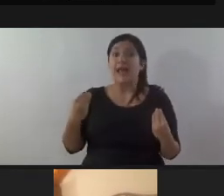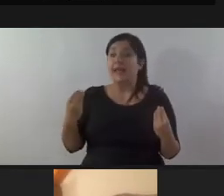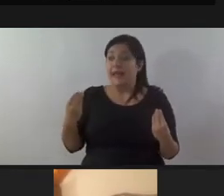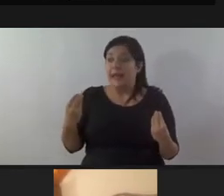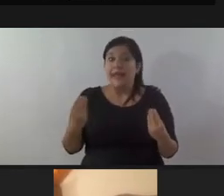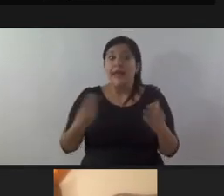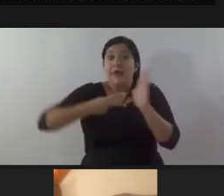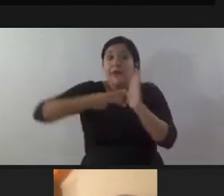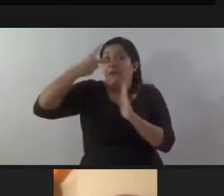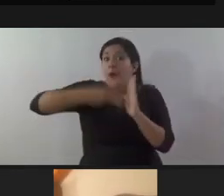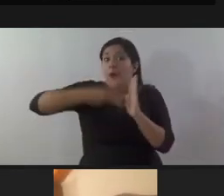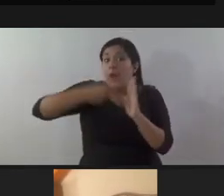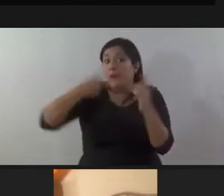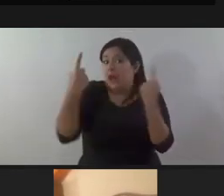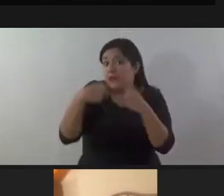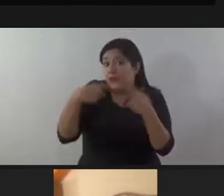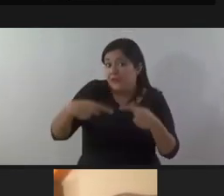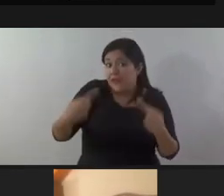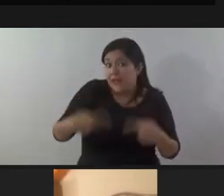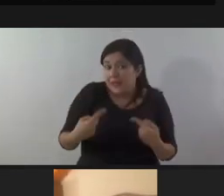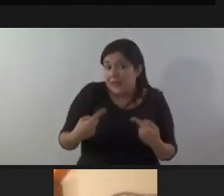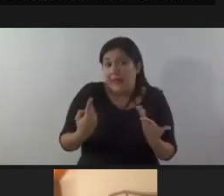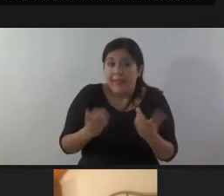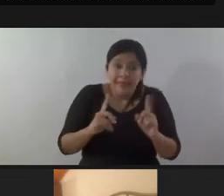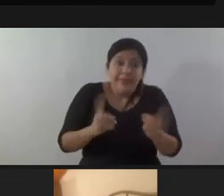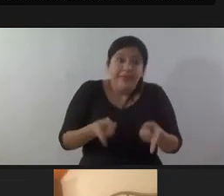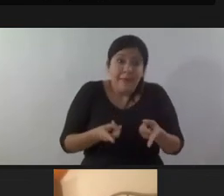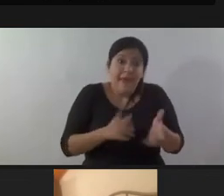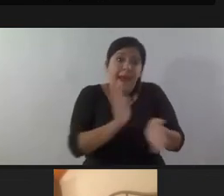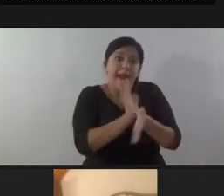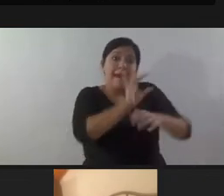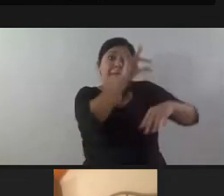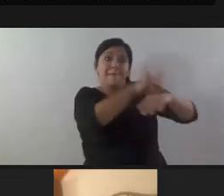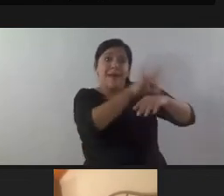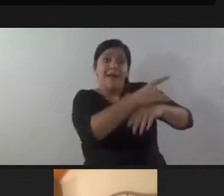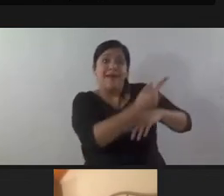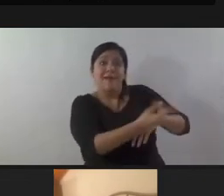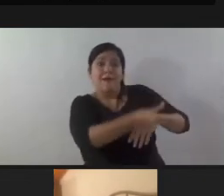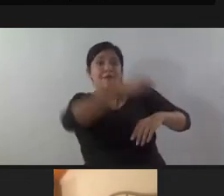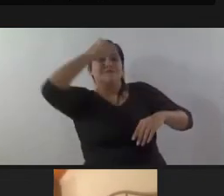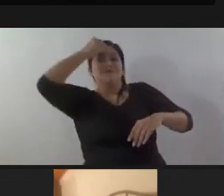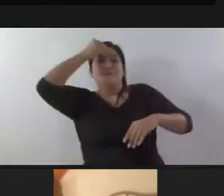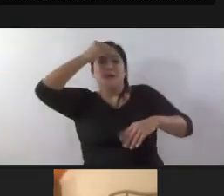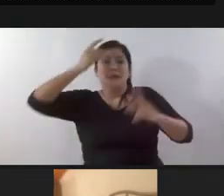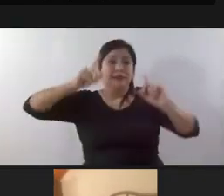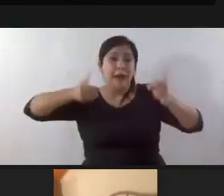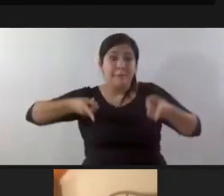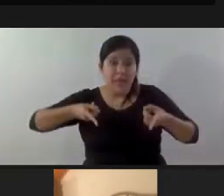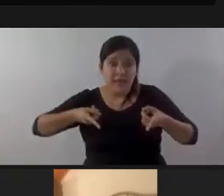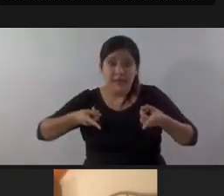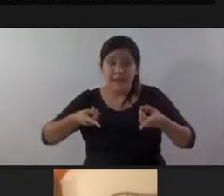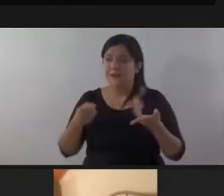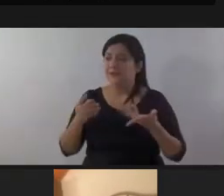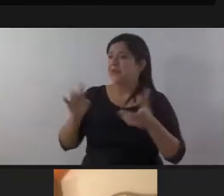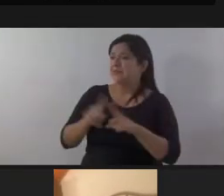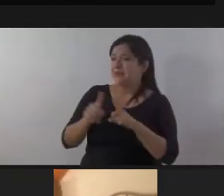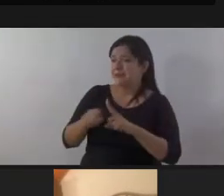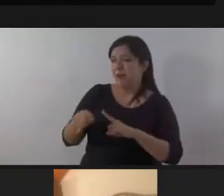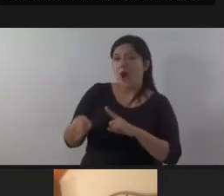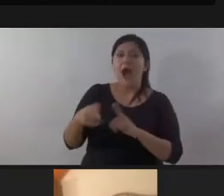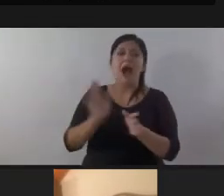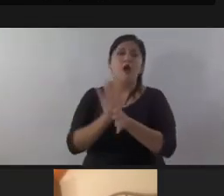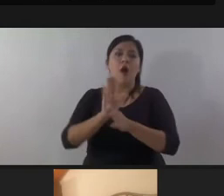usando distintos vocabularios, incluidos vocabularios diagnósticos. Y que despatologizar la intersexualidad no